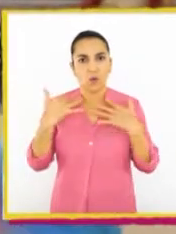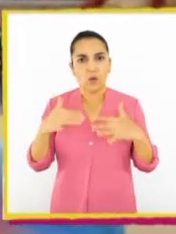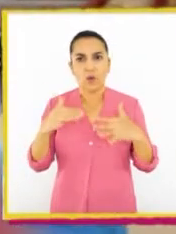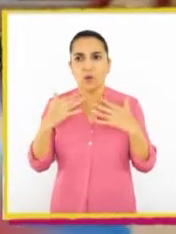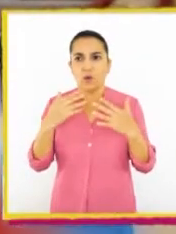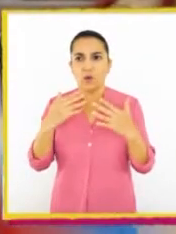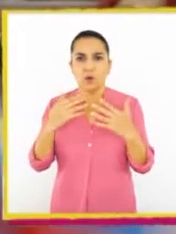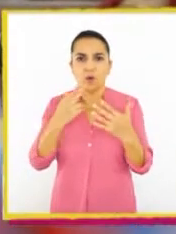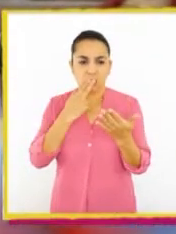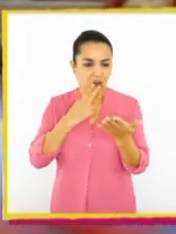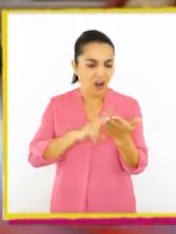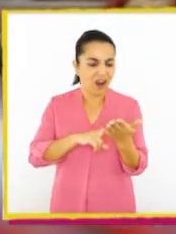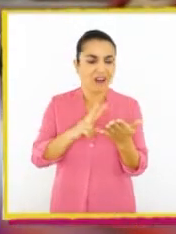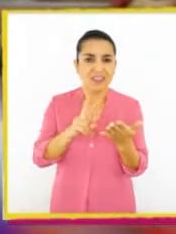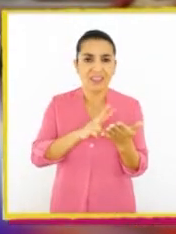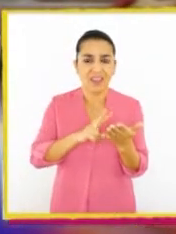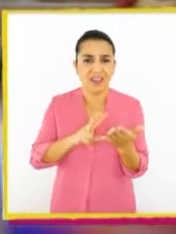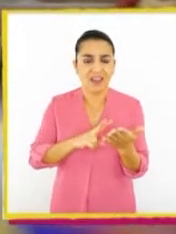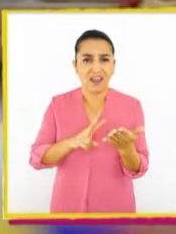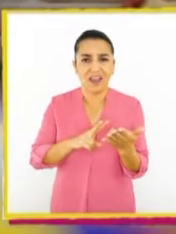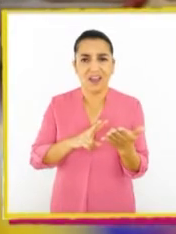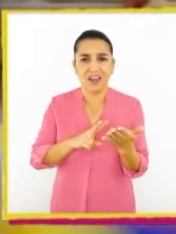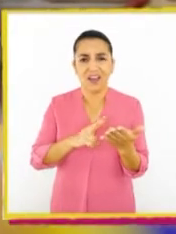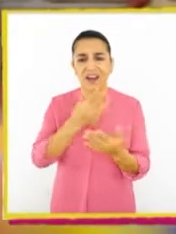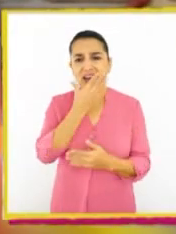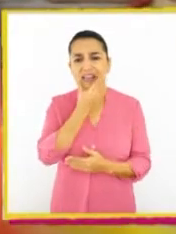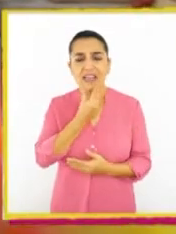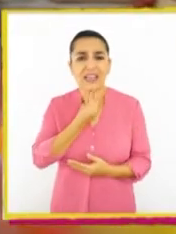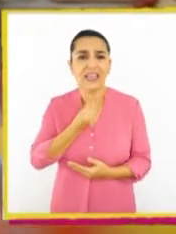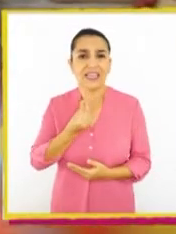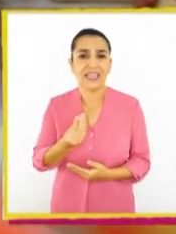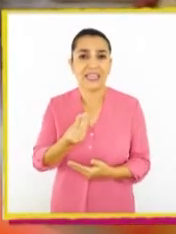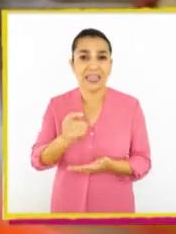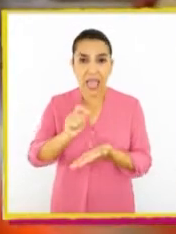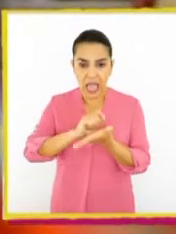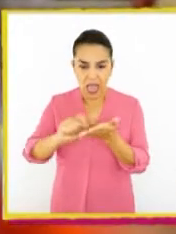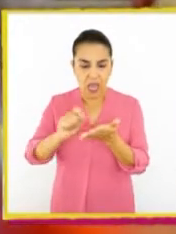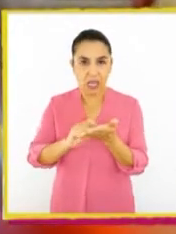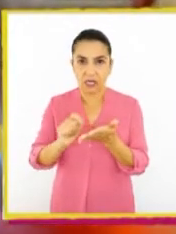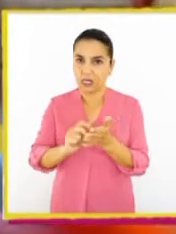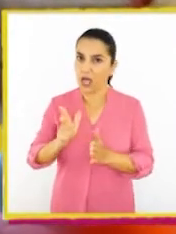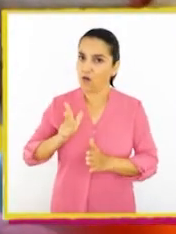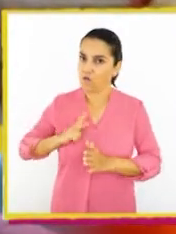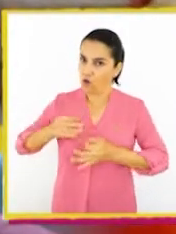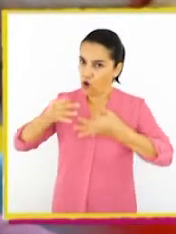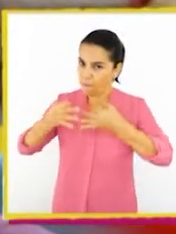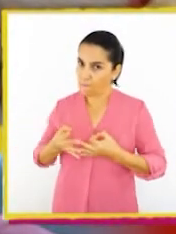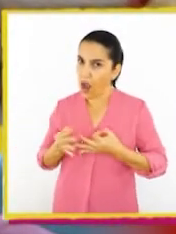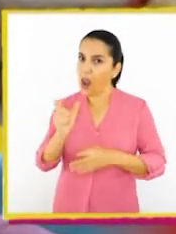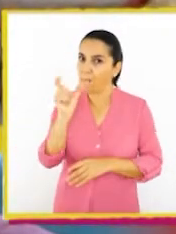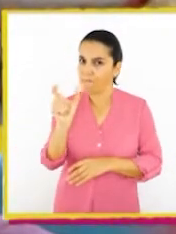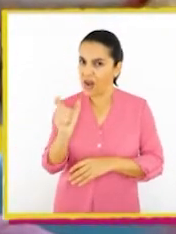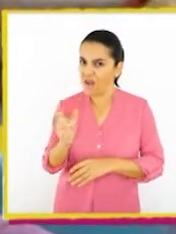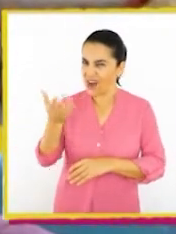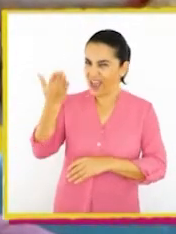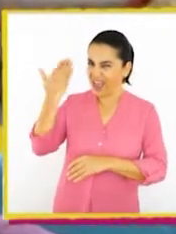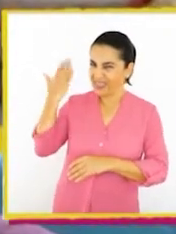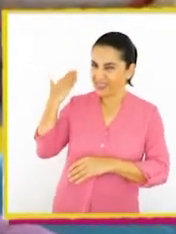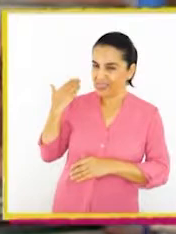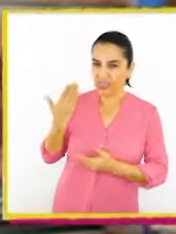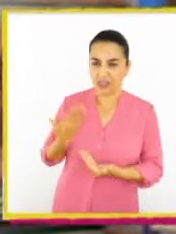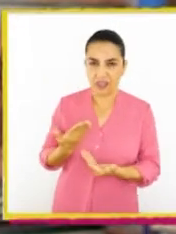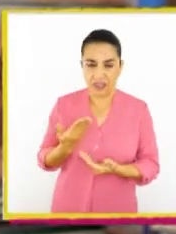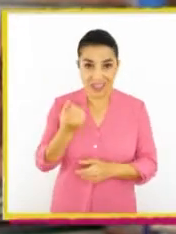¡No! ¡Se pasó la carta! ¡Muy linda! Y escrita de manera muy formal con expresiones de esa